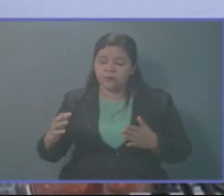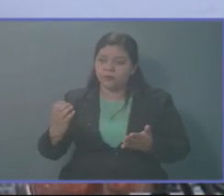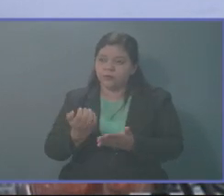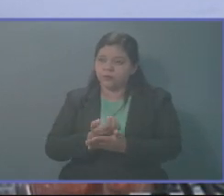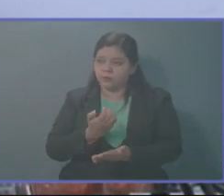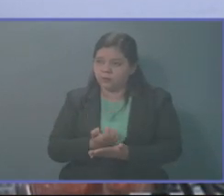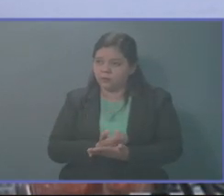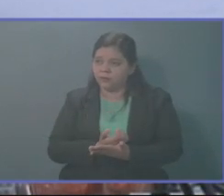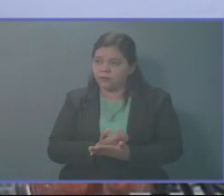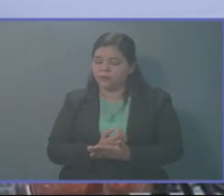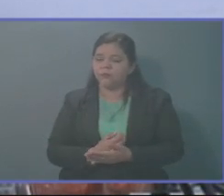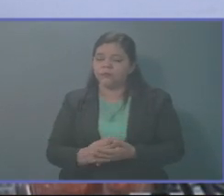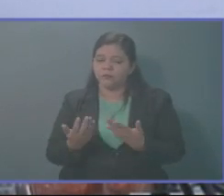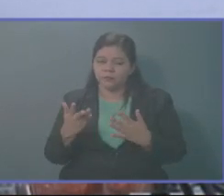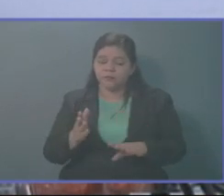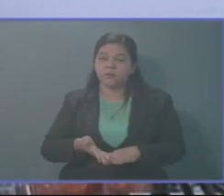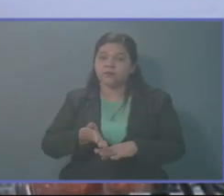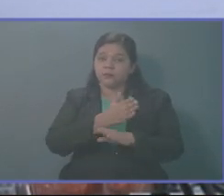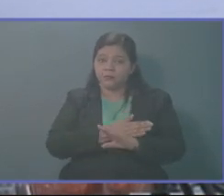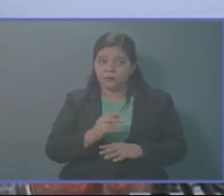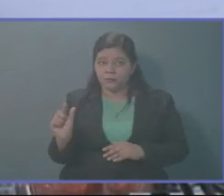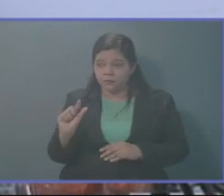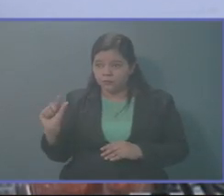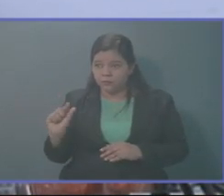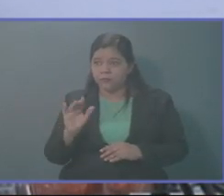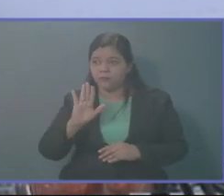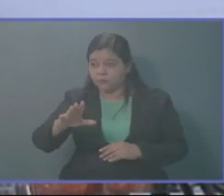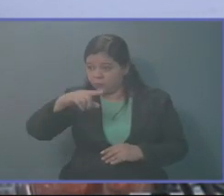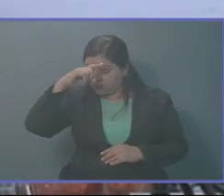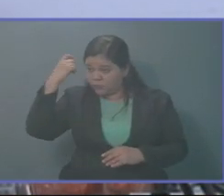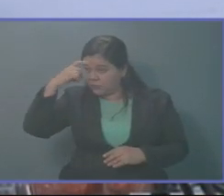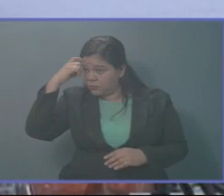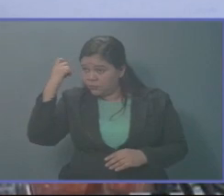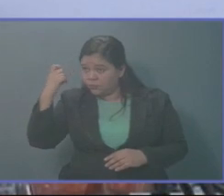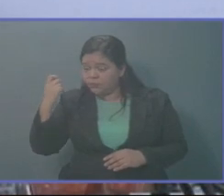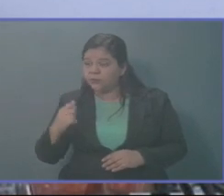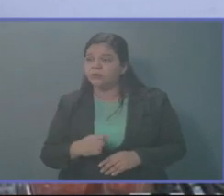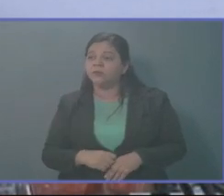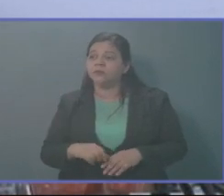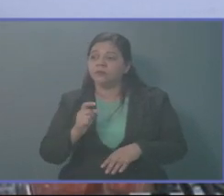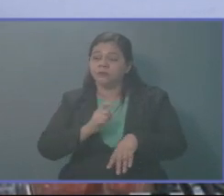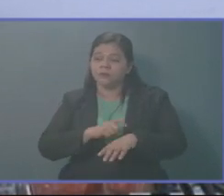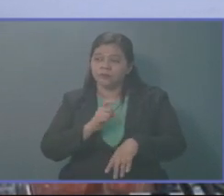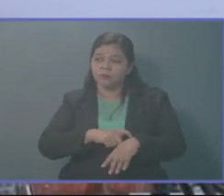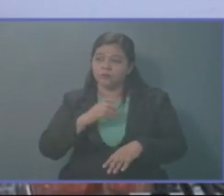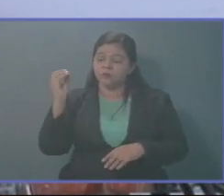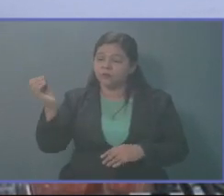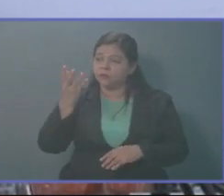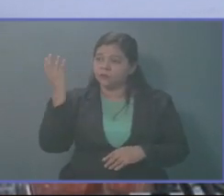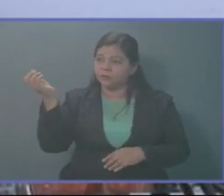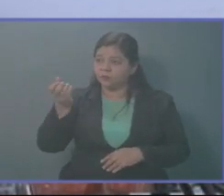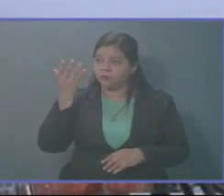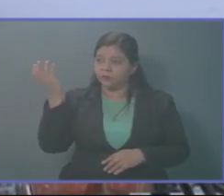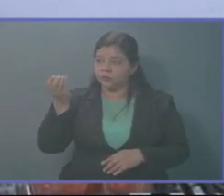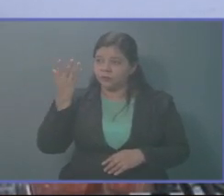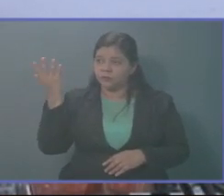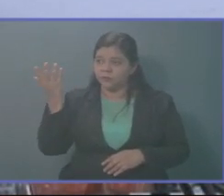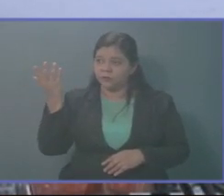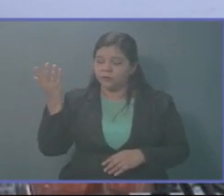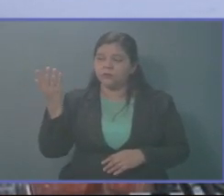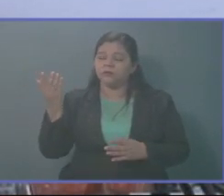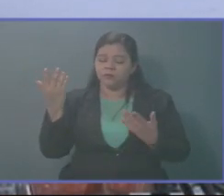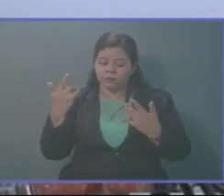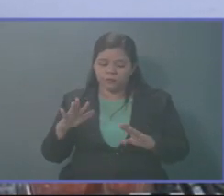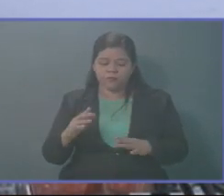económica que haya sido autorizada para su funcionamiento durante la emergencia va a